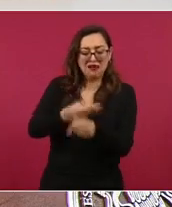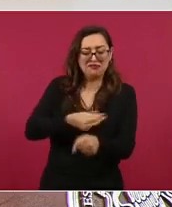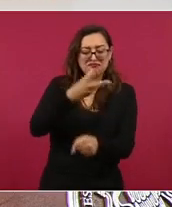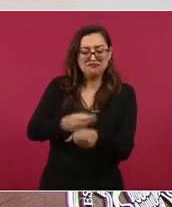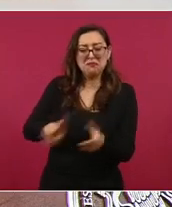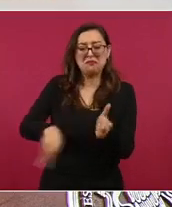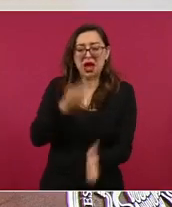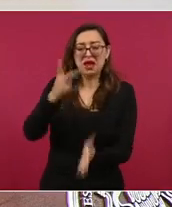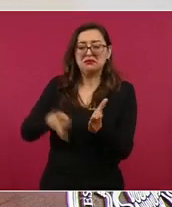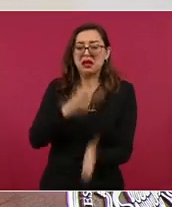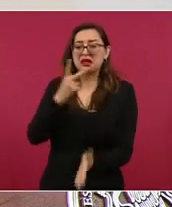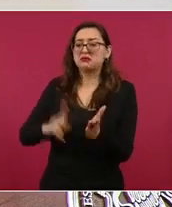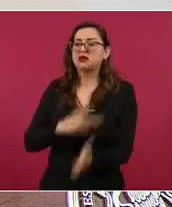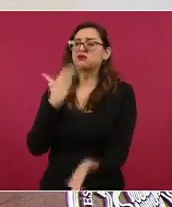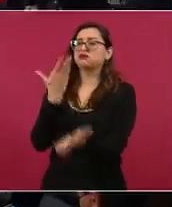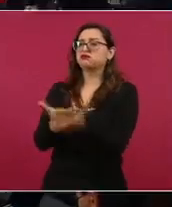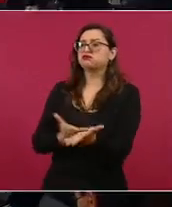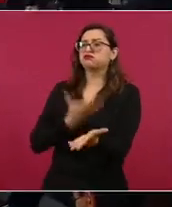¿Cuándo?